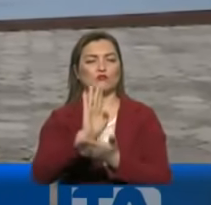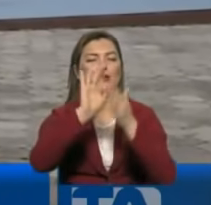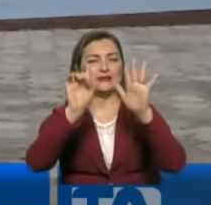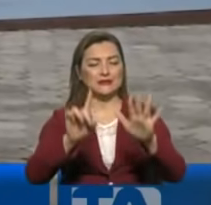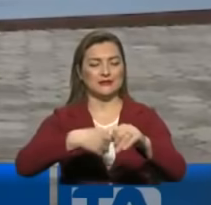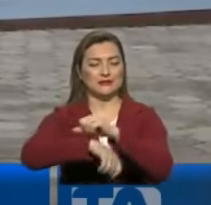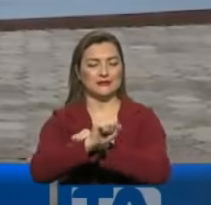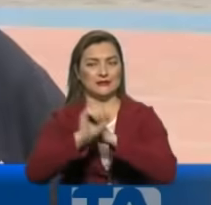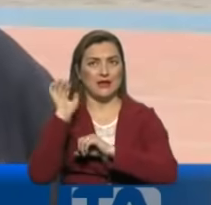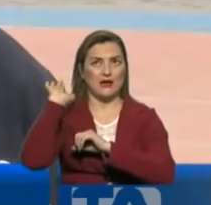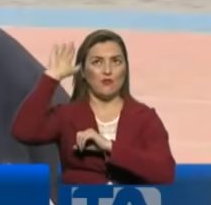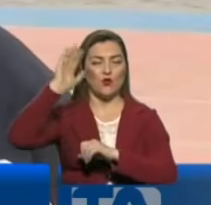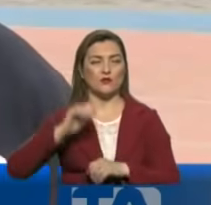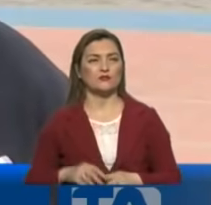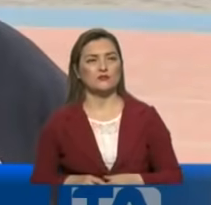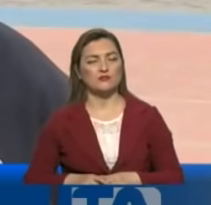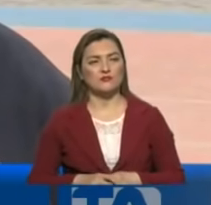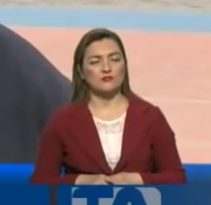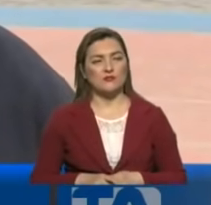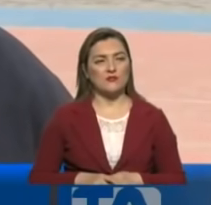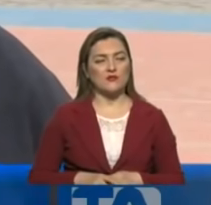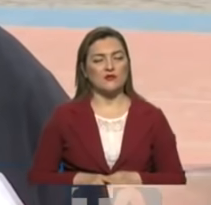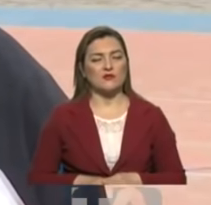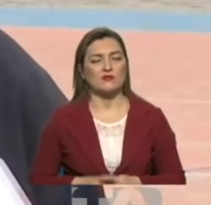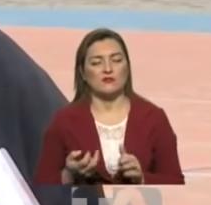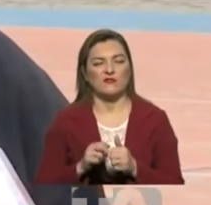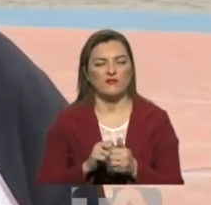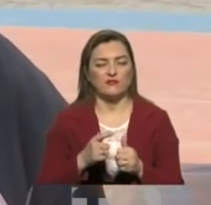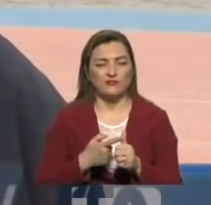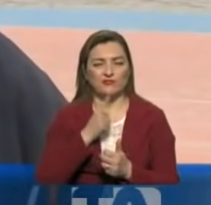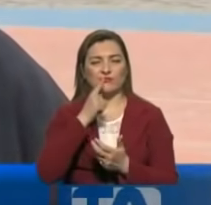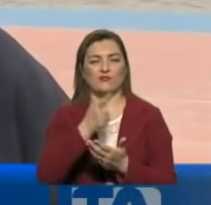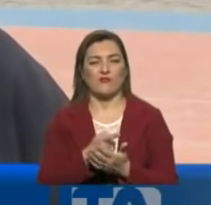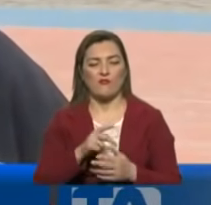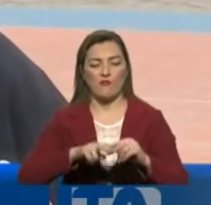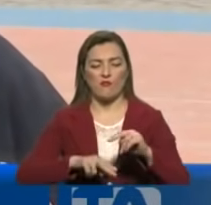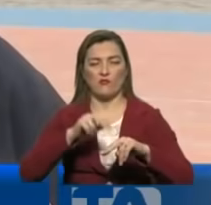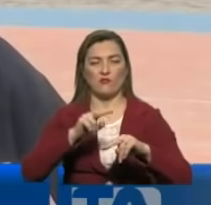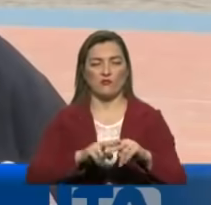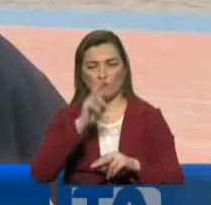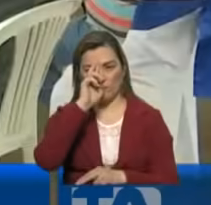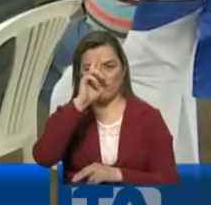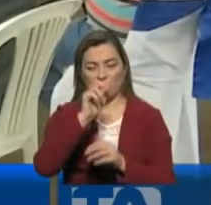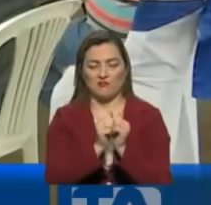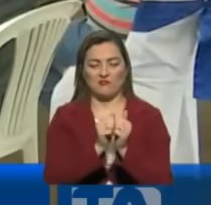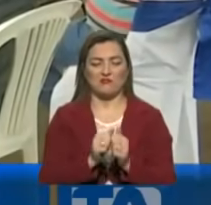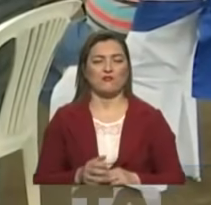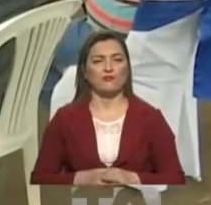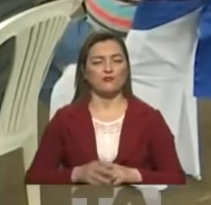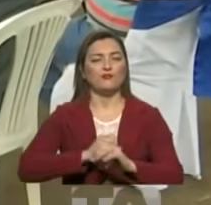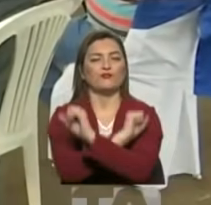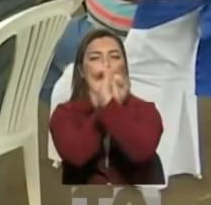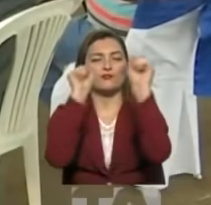6 canchas de Ecuavolley. Si bien es cierto, su arista principal es la dotación de infraestructura digna para el deporte. La mañana